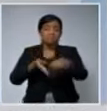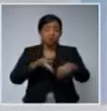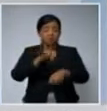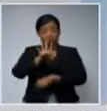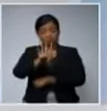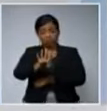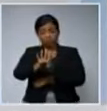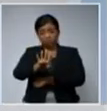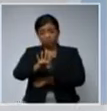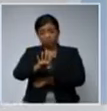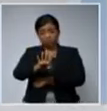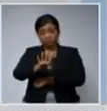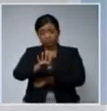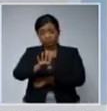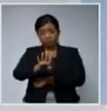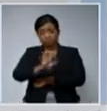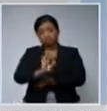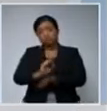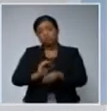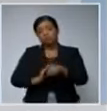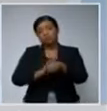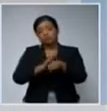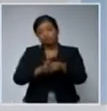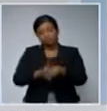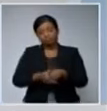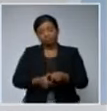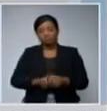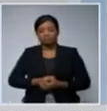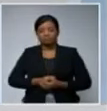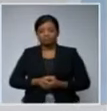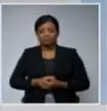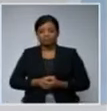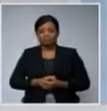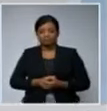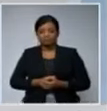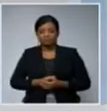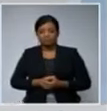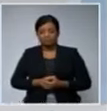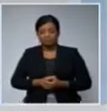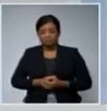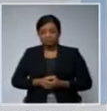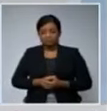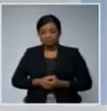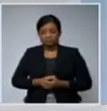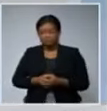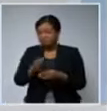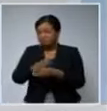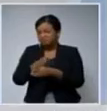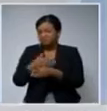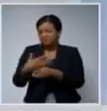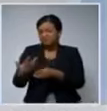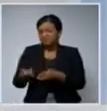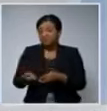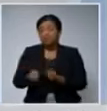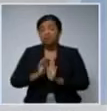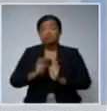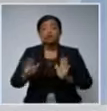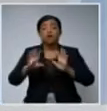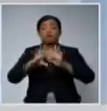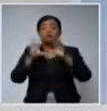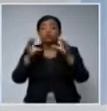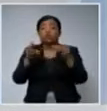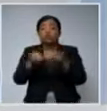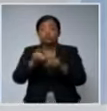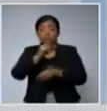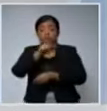personas con COVID-19 en nuestro país. Esto, el acumulado de fallecidos sea